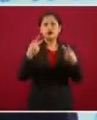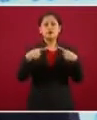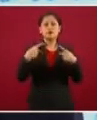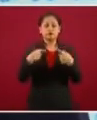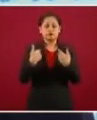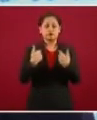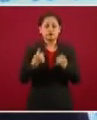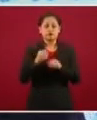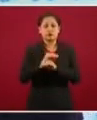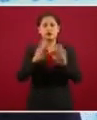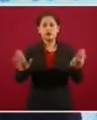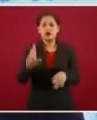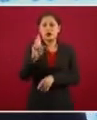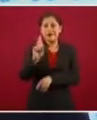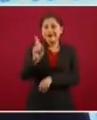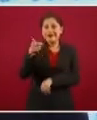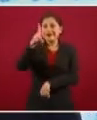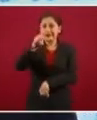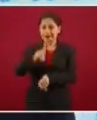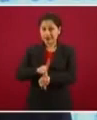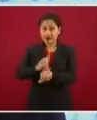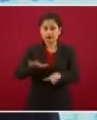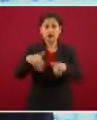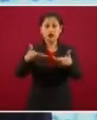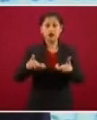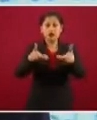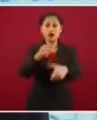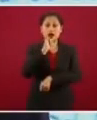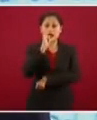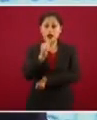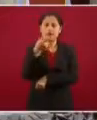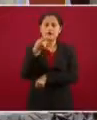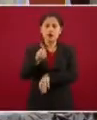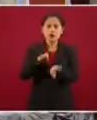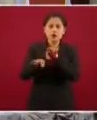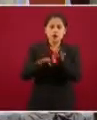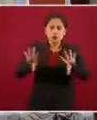es los 30 días, pero en términos de actividades laborales son 21 días.